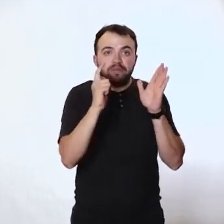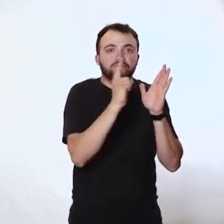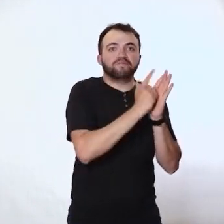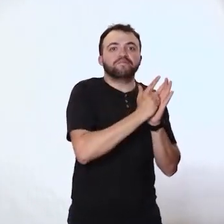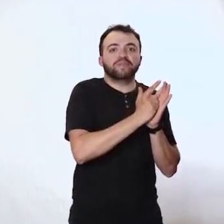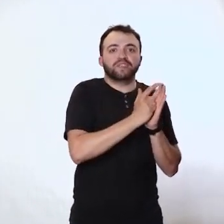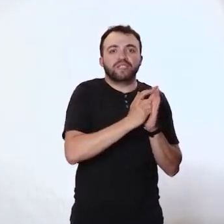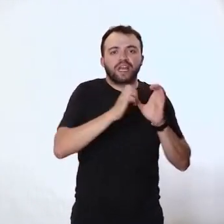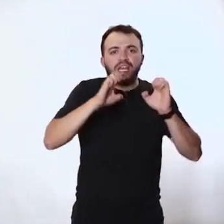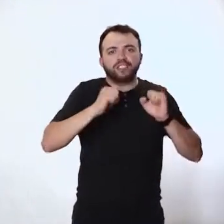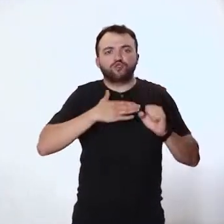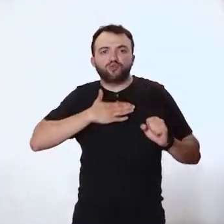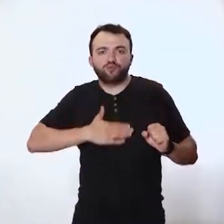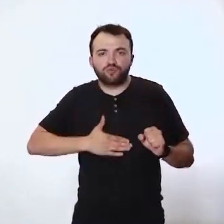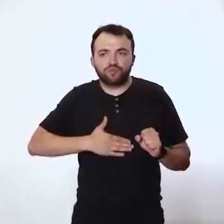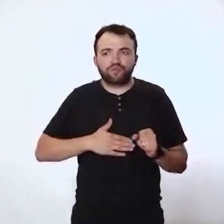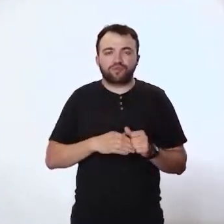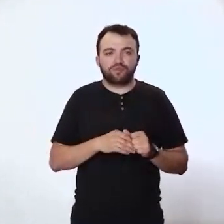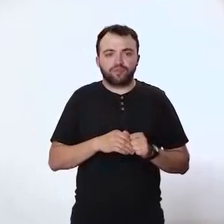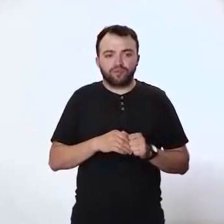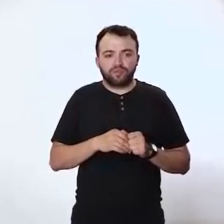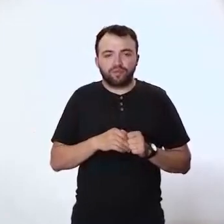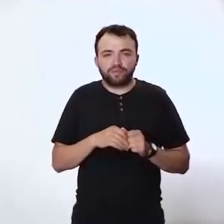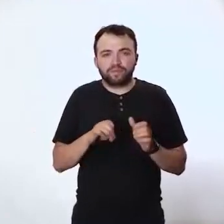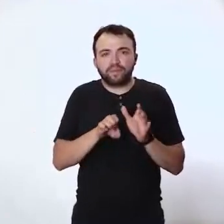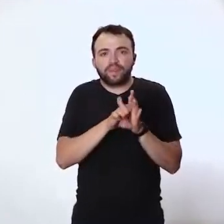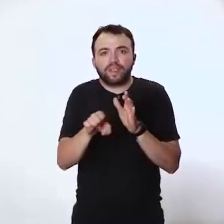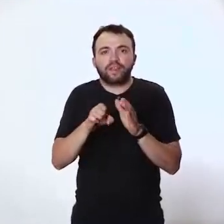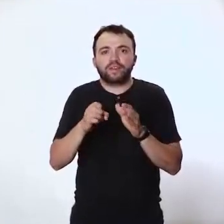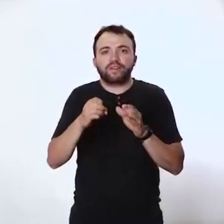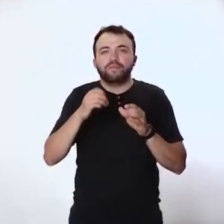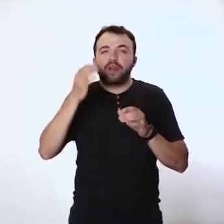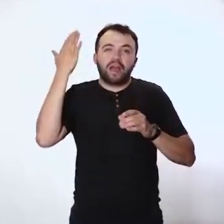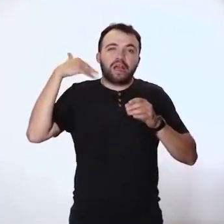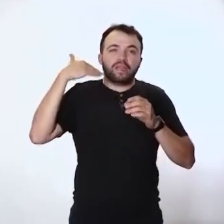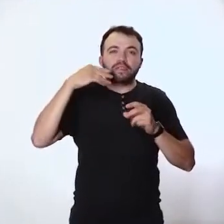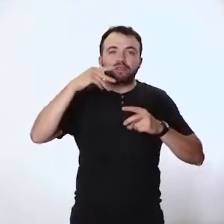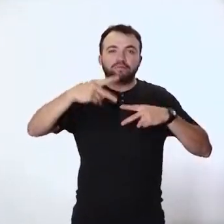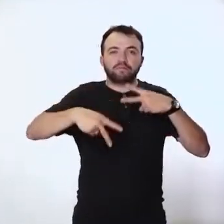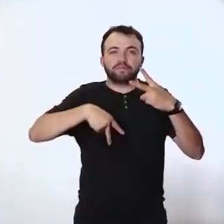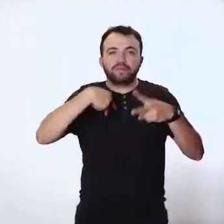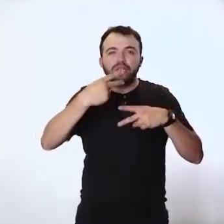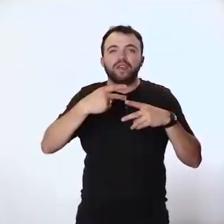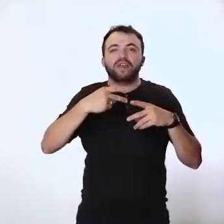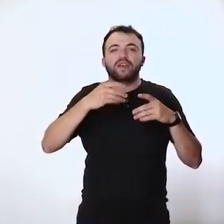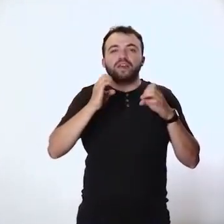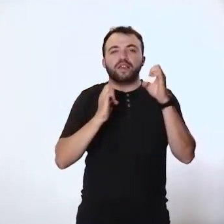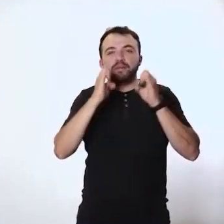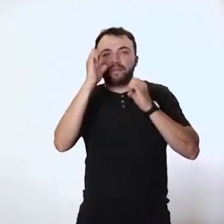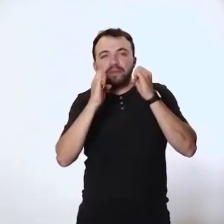esquema anterior podía concebirse como conseguir el empleo en una empresa o en gobierno o en